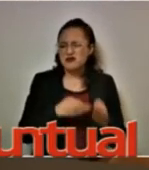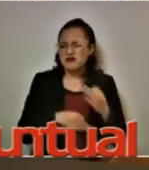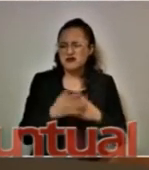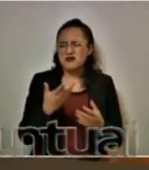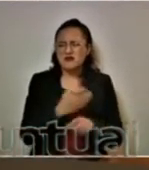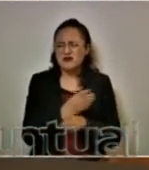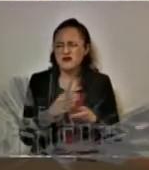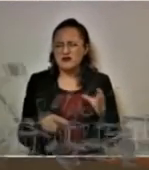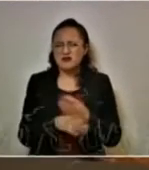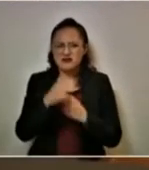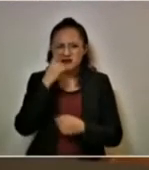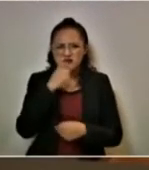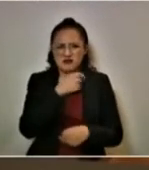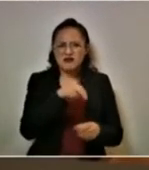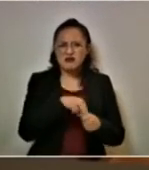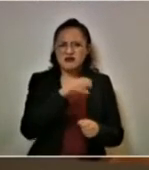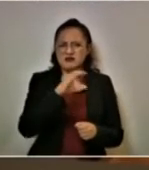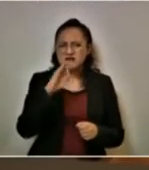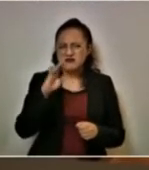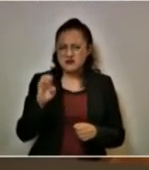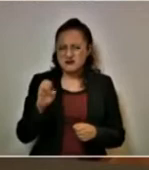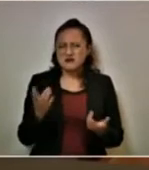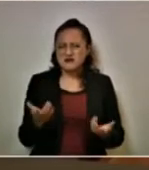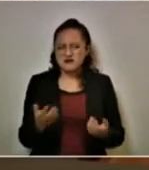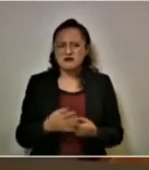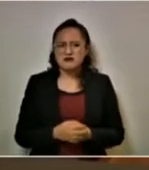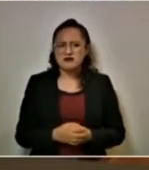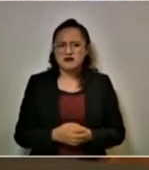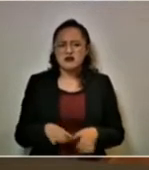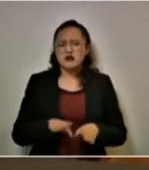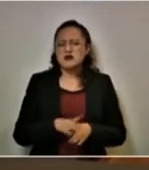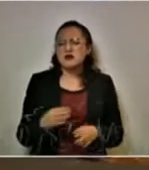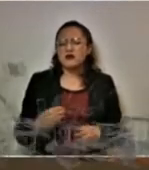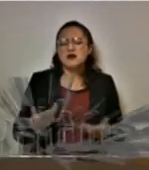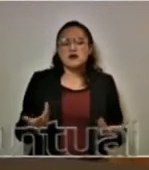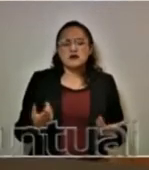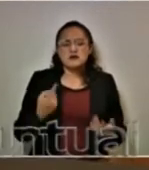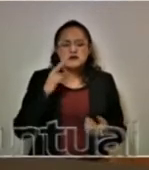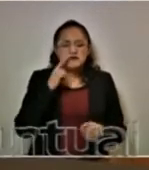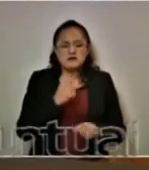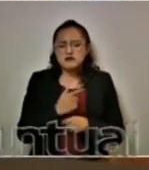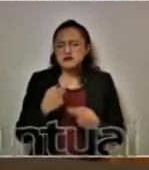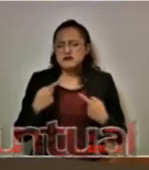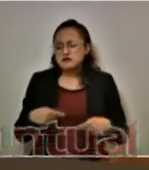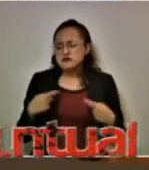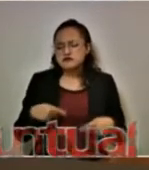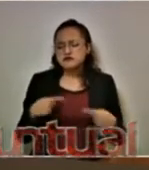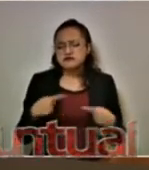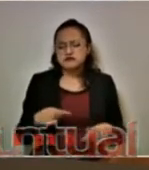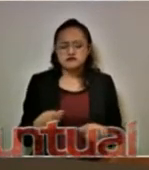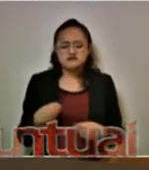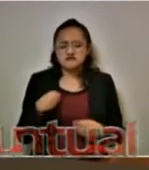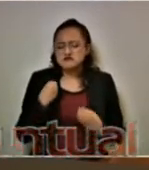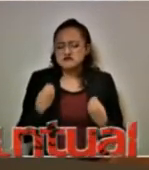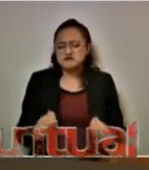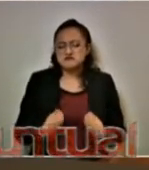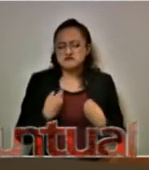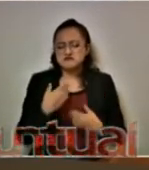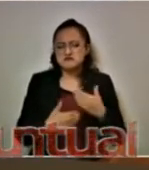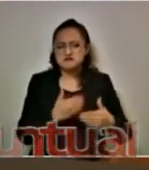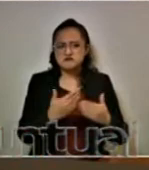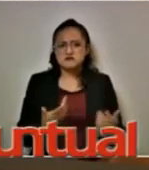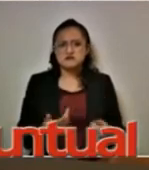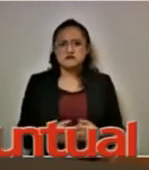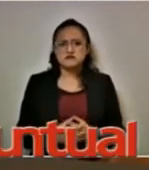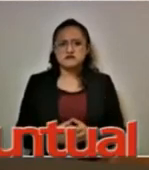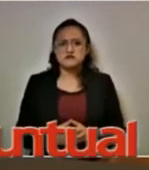dan en la convivencia o en la vida de las personas, sobre todo